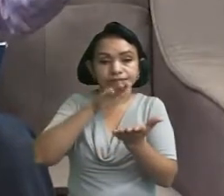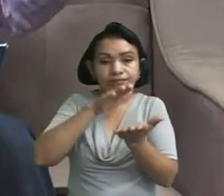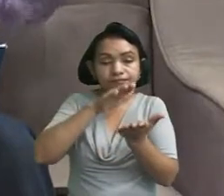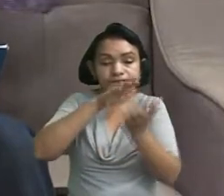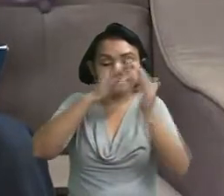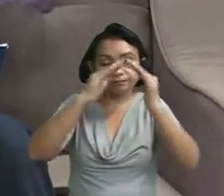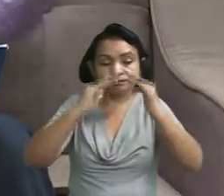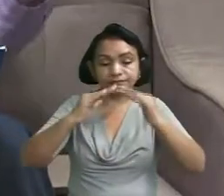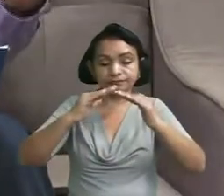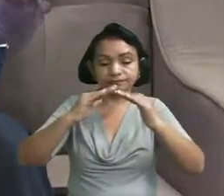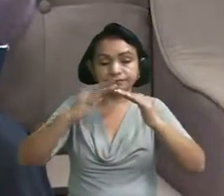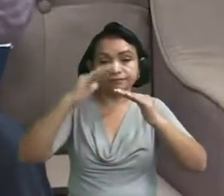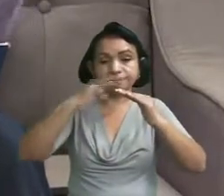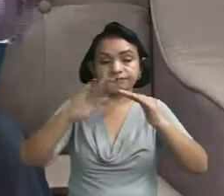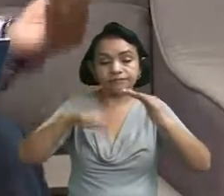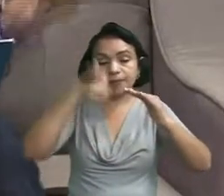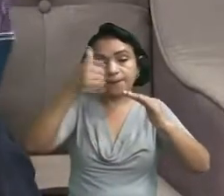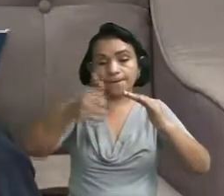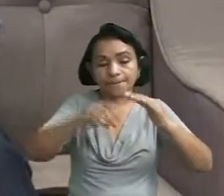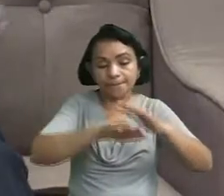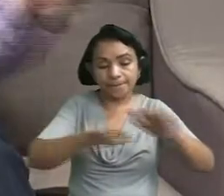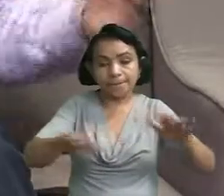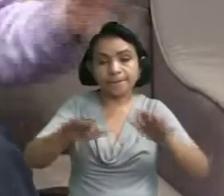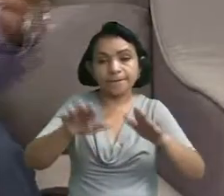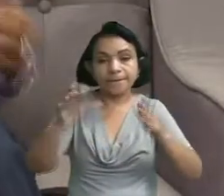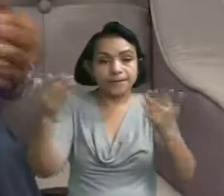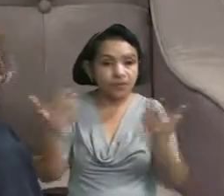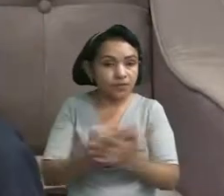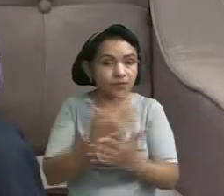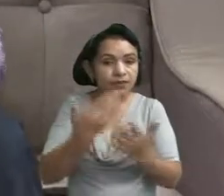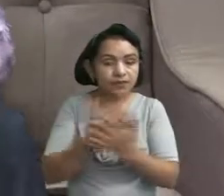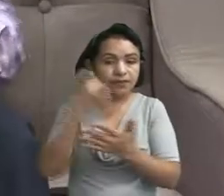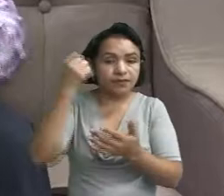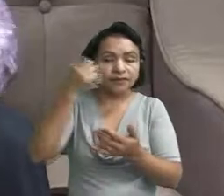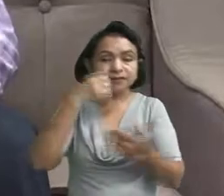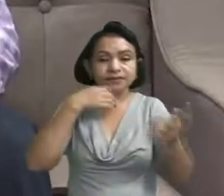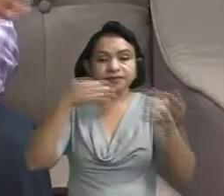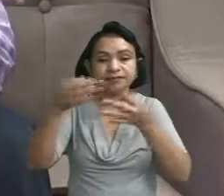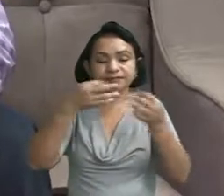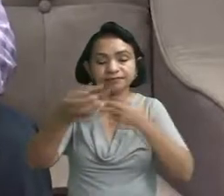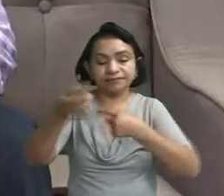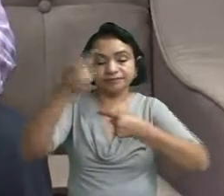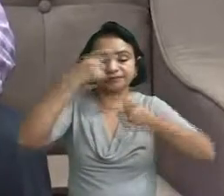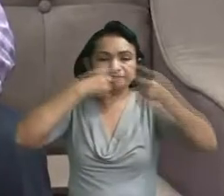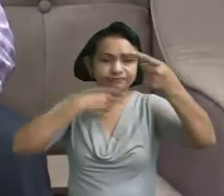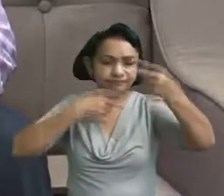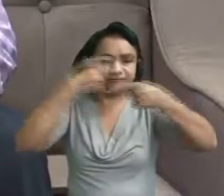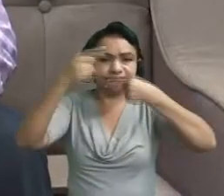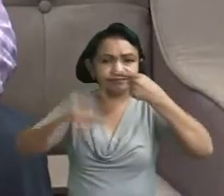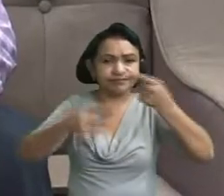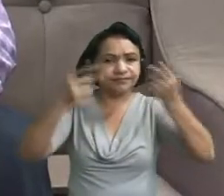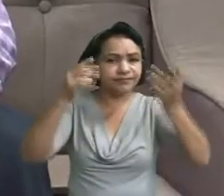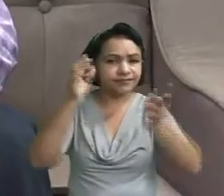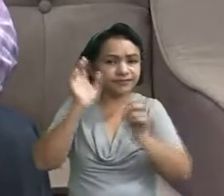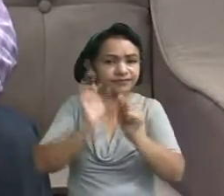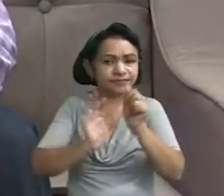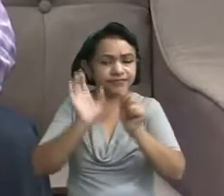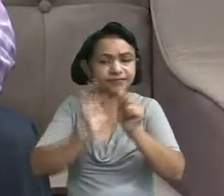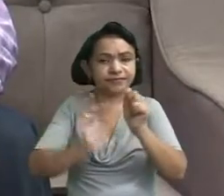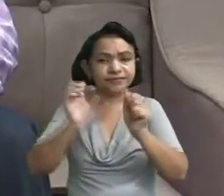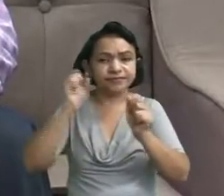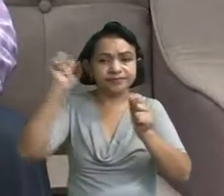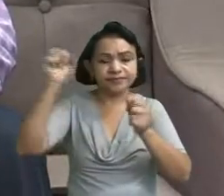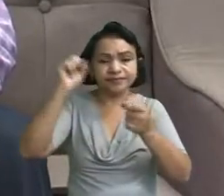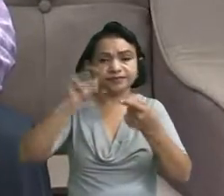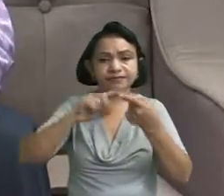lo que hoy son techos, mañana van a ser el piso para nuevas conquistas sociales. Creo que lo estaba explicando un poco invertido, pero ese es el punto, ¿no? Cada